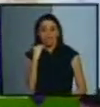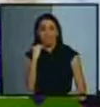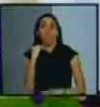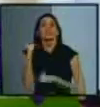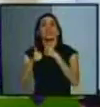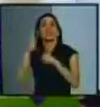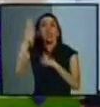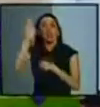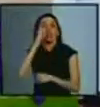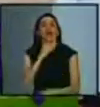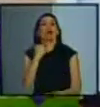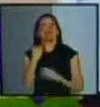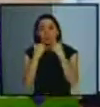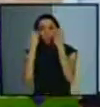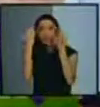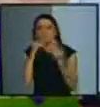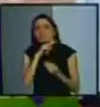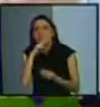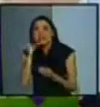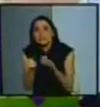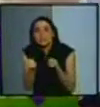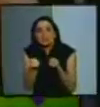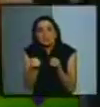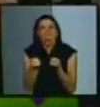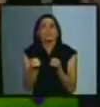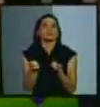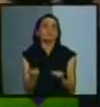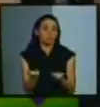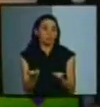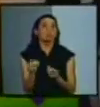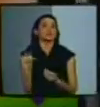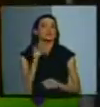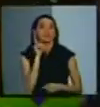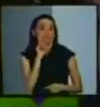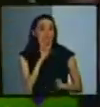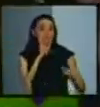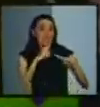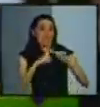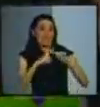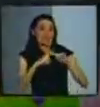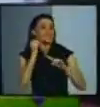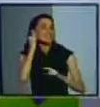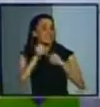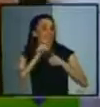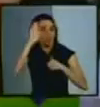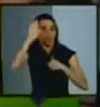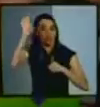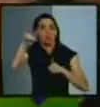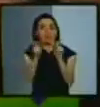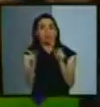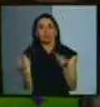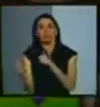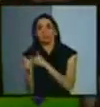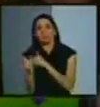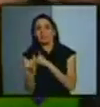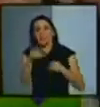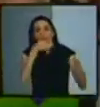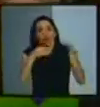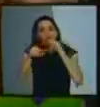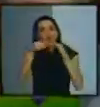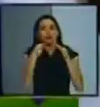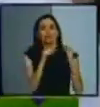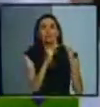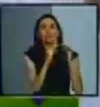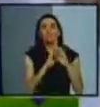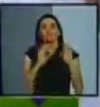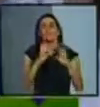papelón. Eso pasó la cuenta, hubo mezquindades, hubo estrechez. Mientras la ex candidata citó a sus cercanos a un cóctel en su casa para poner fin a